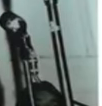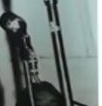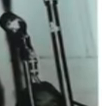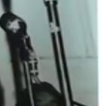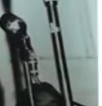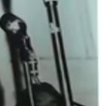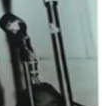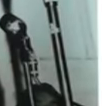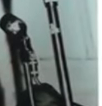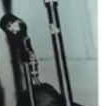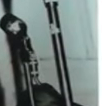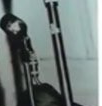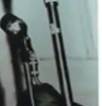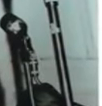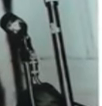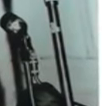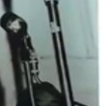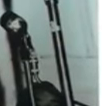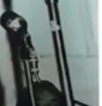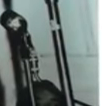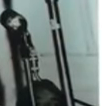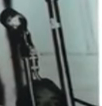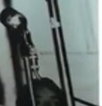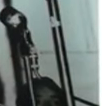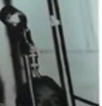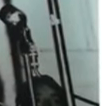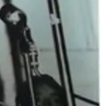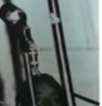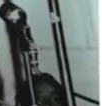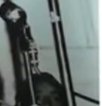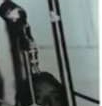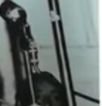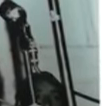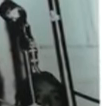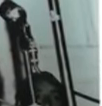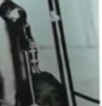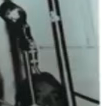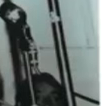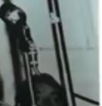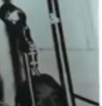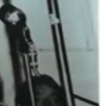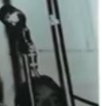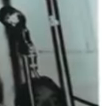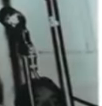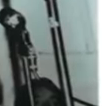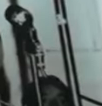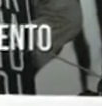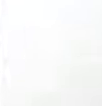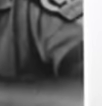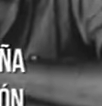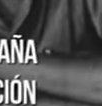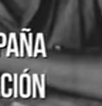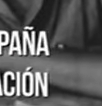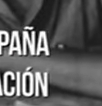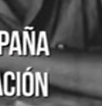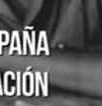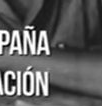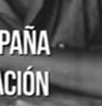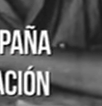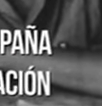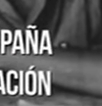futuro de hombres de ciencia, tiene que ser un futuro de hombres de pensamiento.